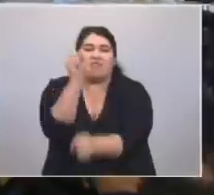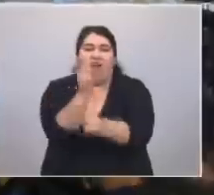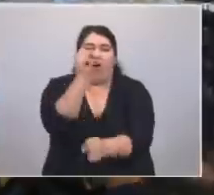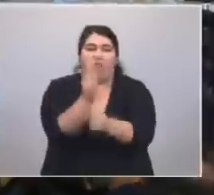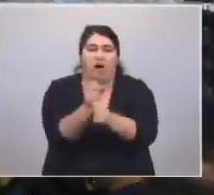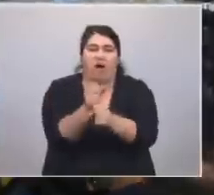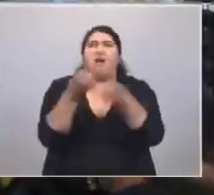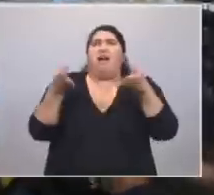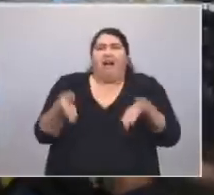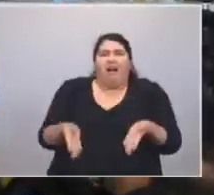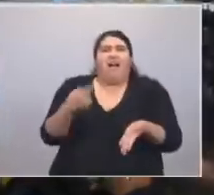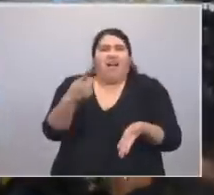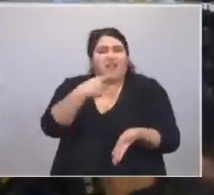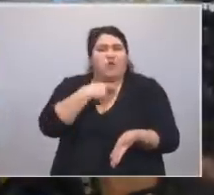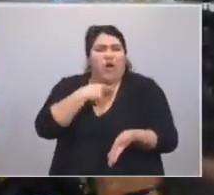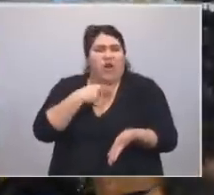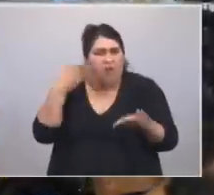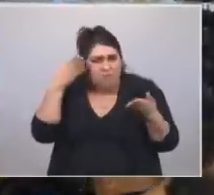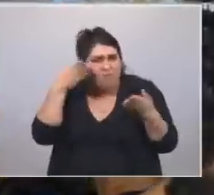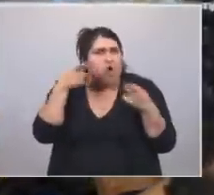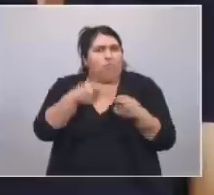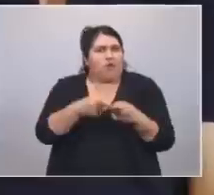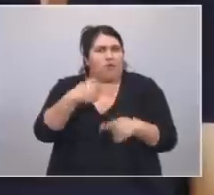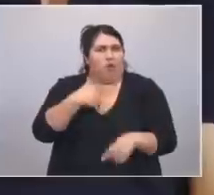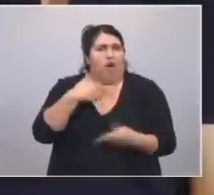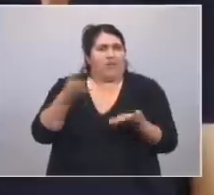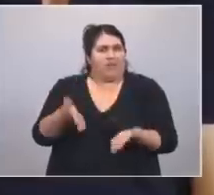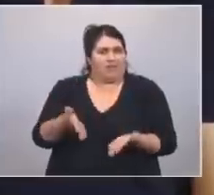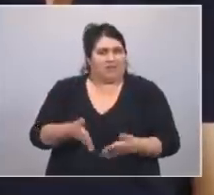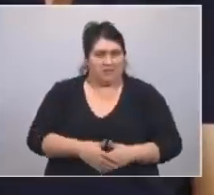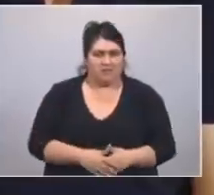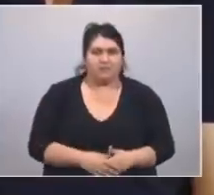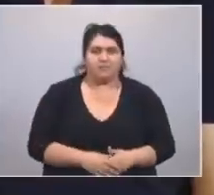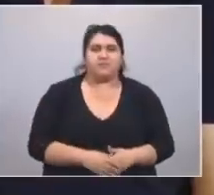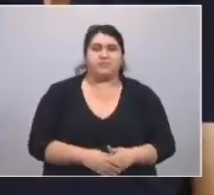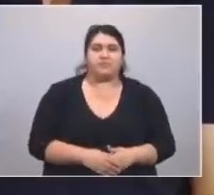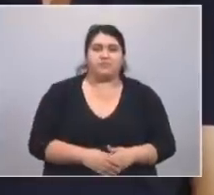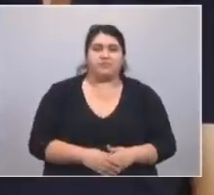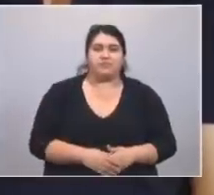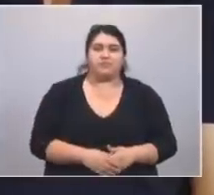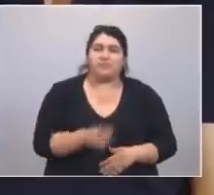es la Argentina que queremos. Y